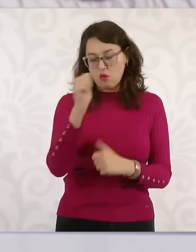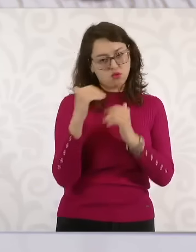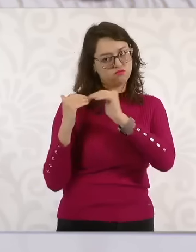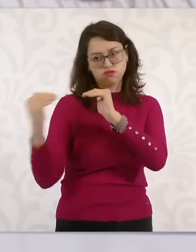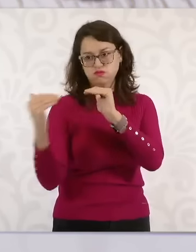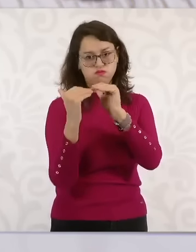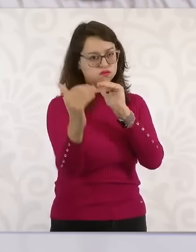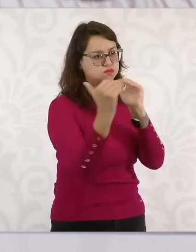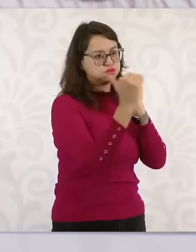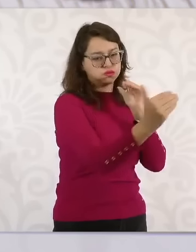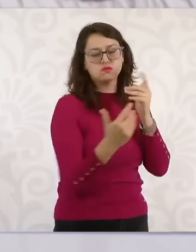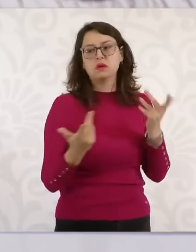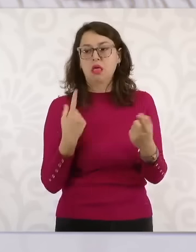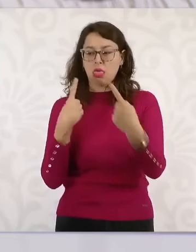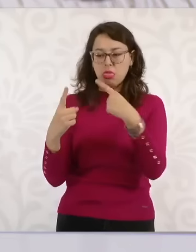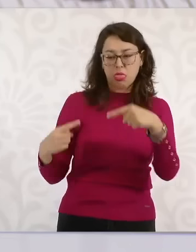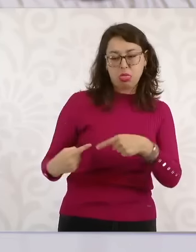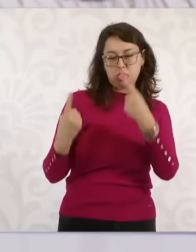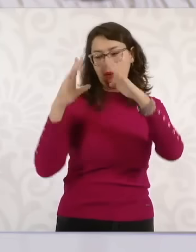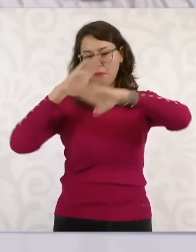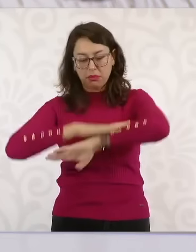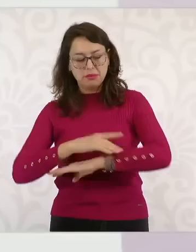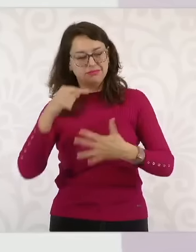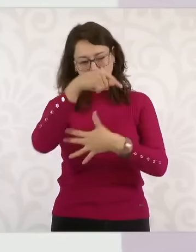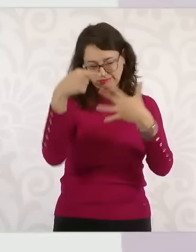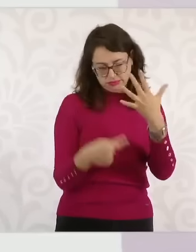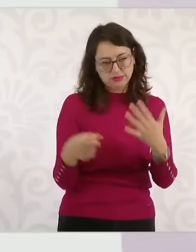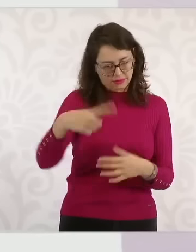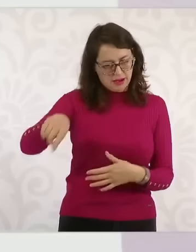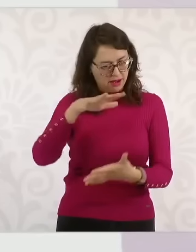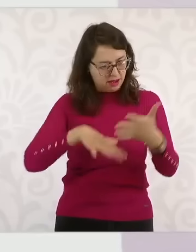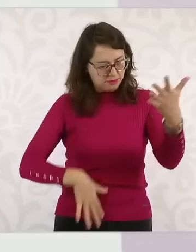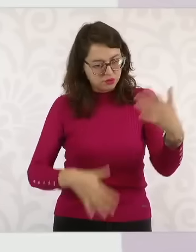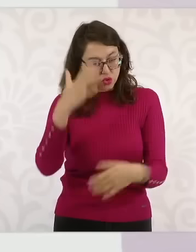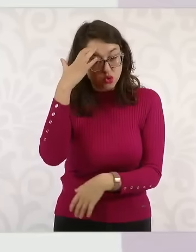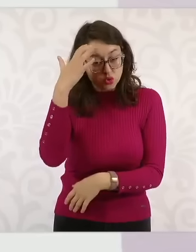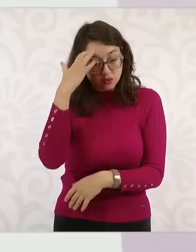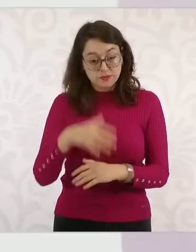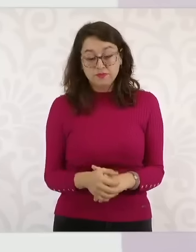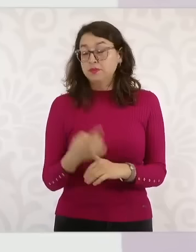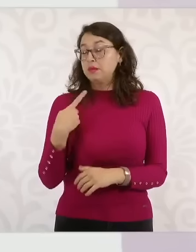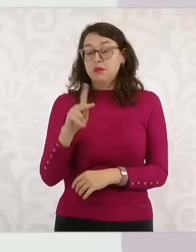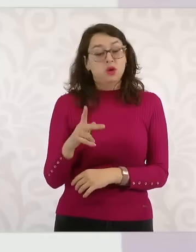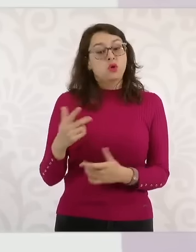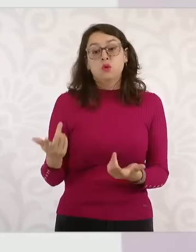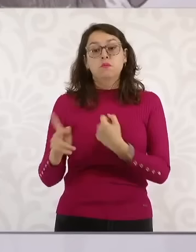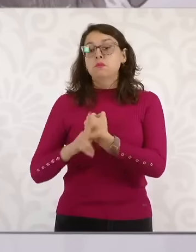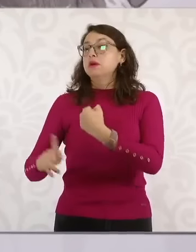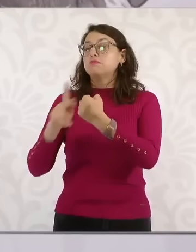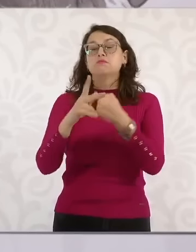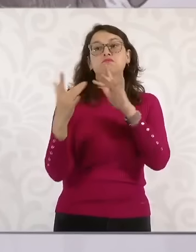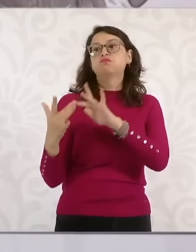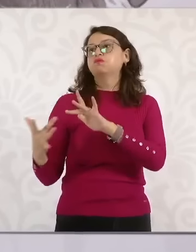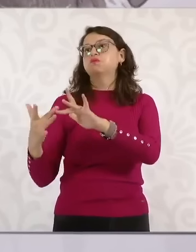pacífica de los conflictos, etcétera, etcétera, estos principios. Pero bueno, siempre ha habido relación con todas las naciones del mundo,